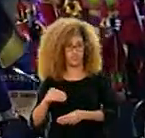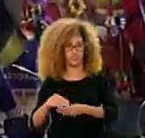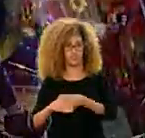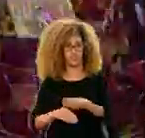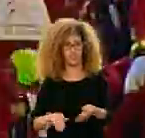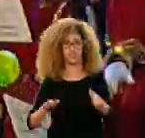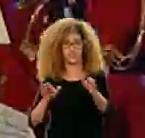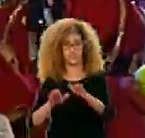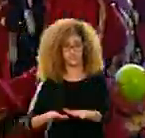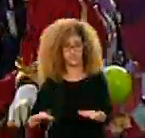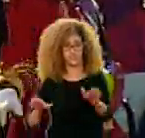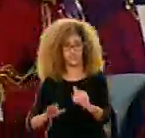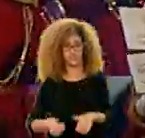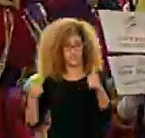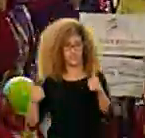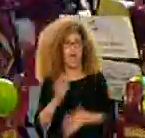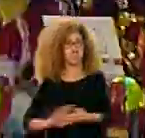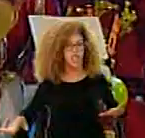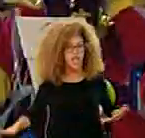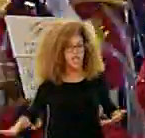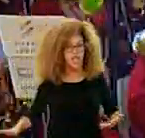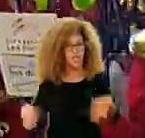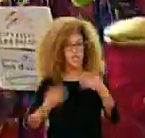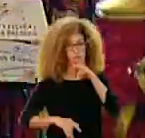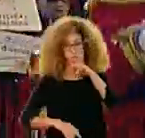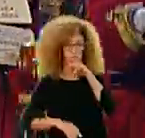más lentas. ¡Acelerar!